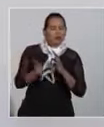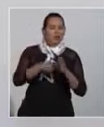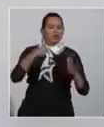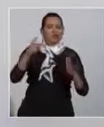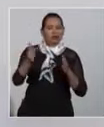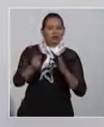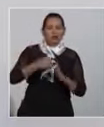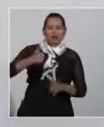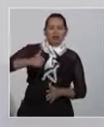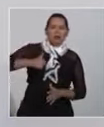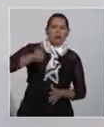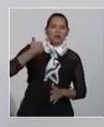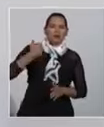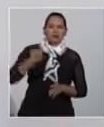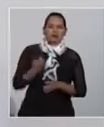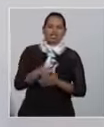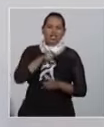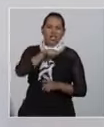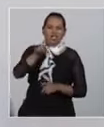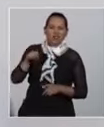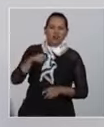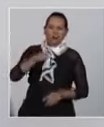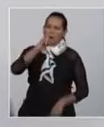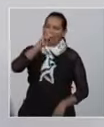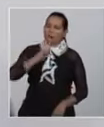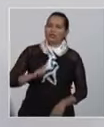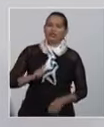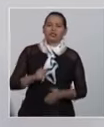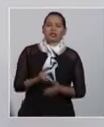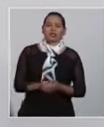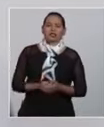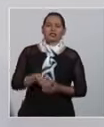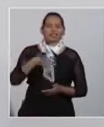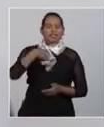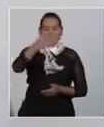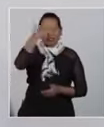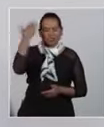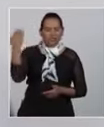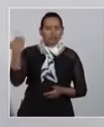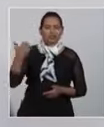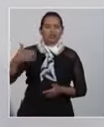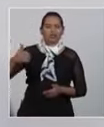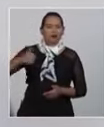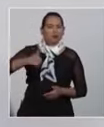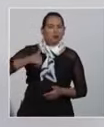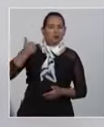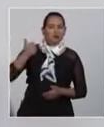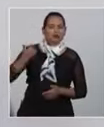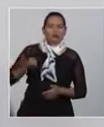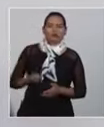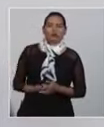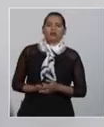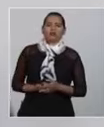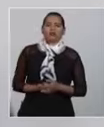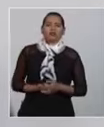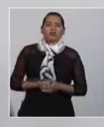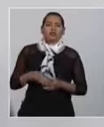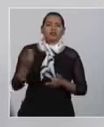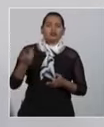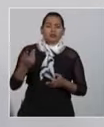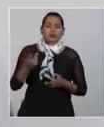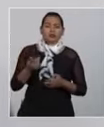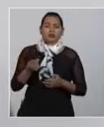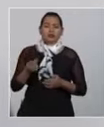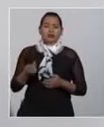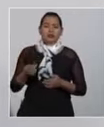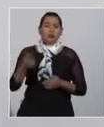vez. Harto de sus mentiras. Hartos de que se vuelvan ricos a nuestras costillas. Si la política no le sirve a tu familia, no